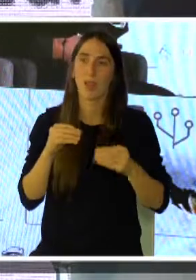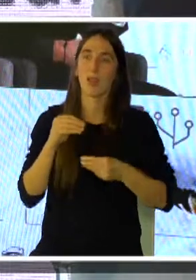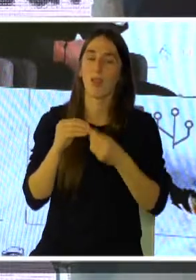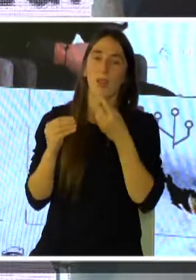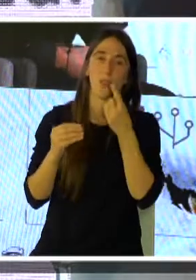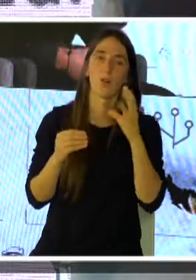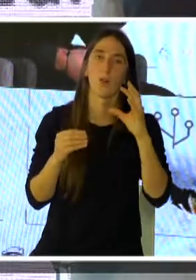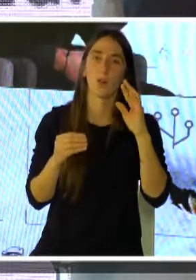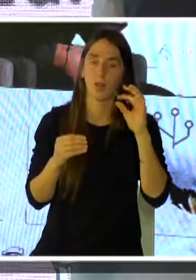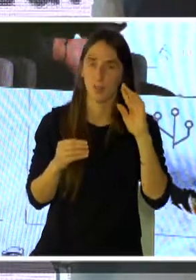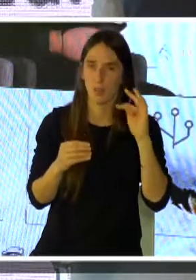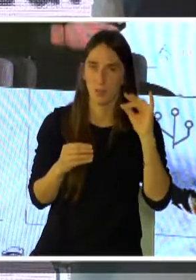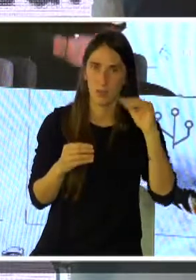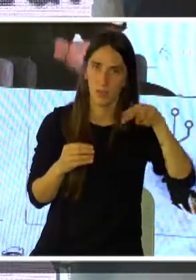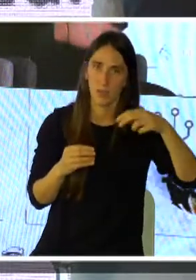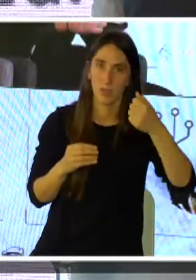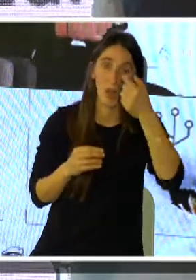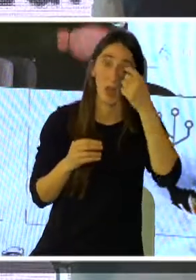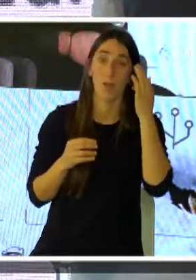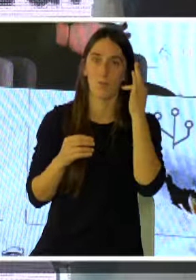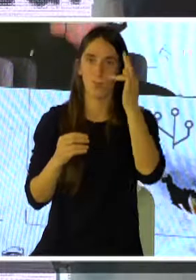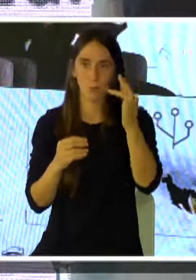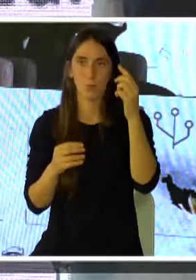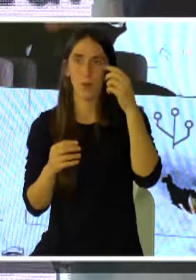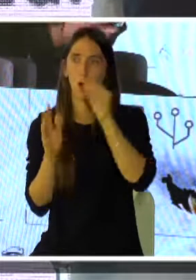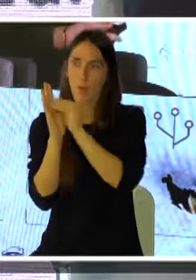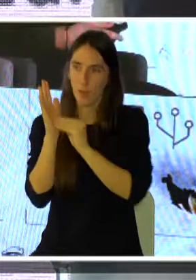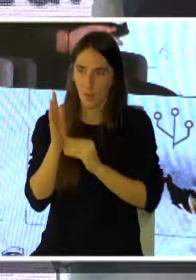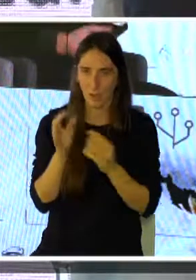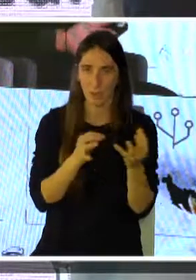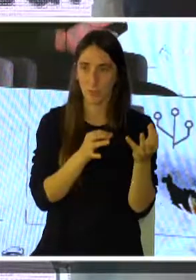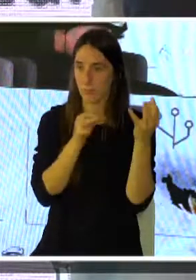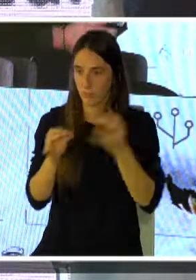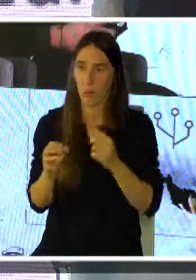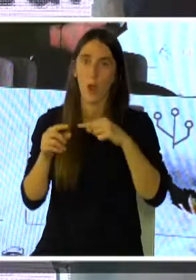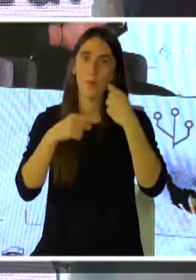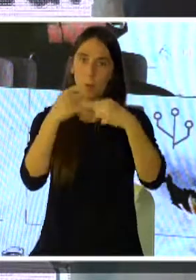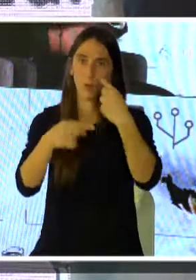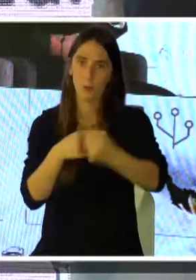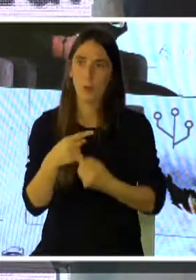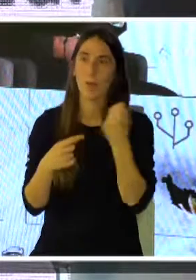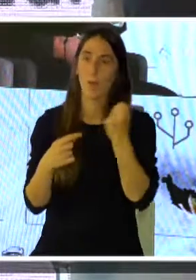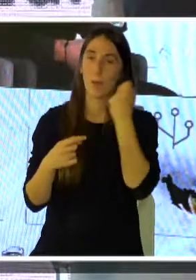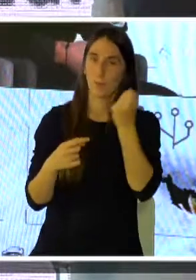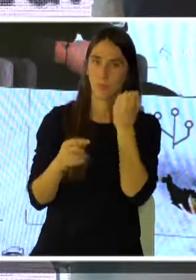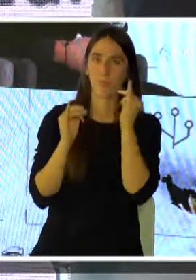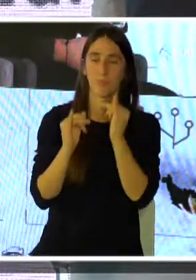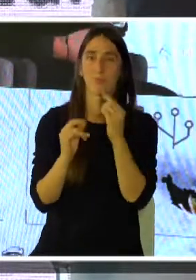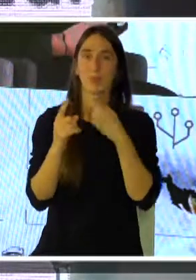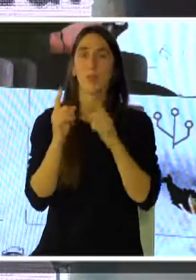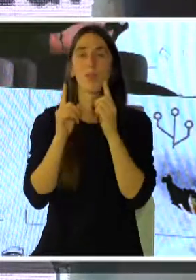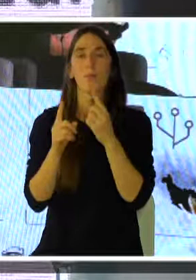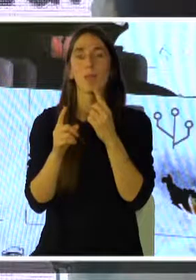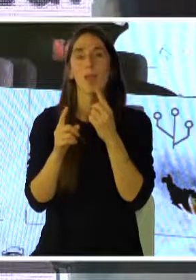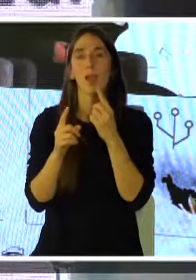dijo Cristina, de que el futuro de datos llegó y va a seguir, y es algo que está muy fuerte presente, también tenemos